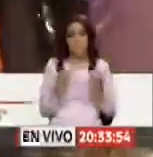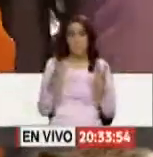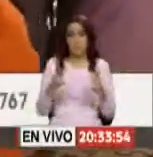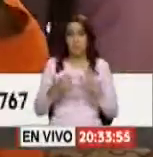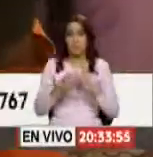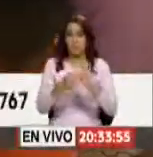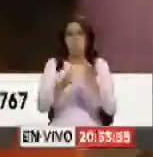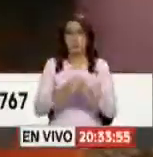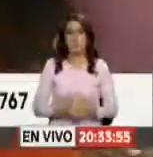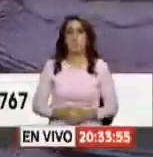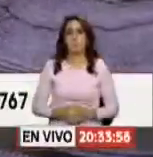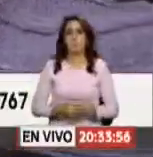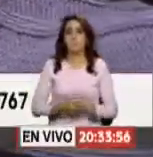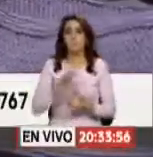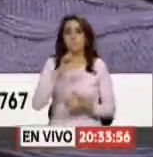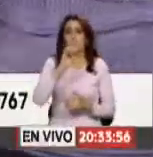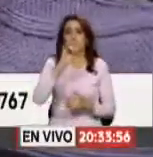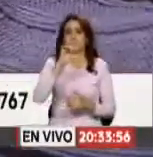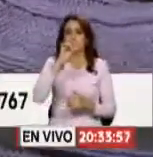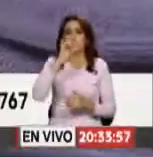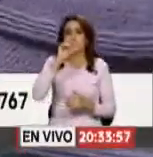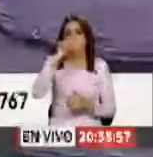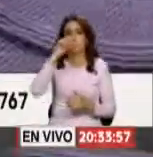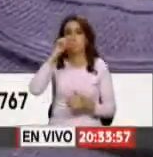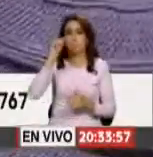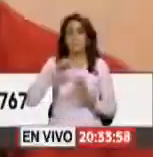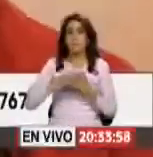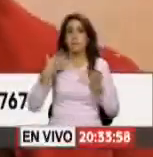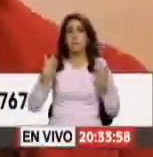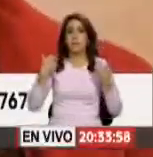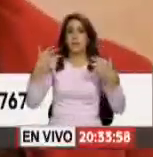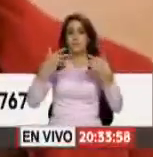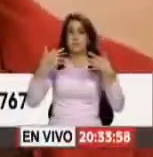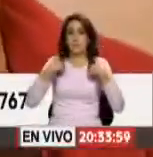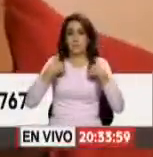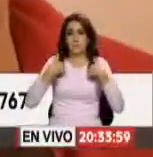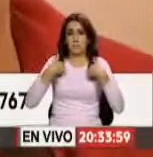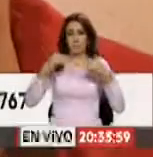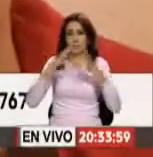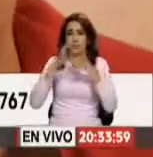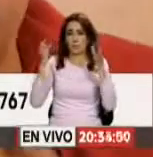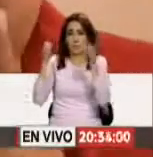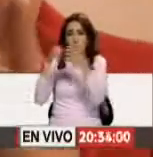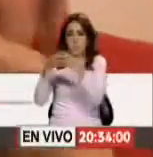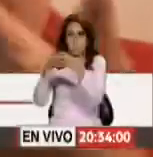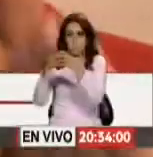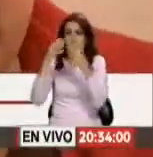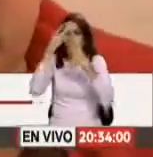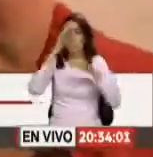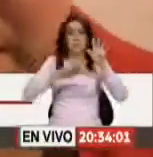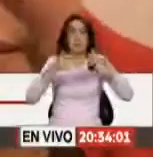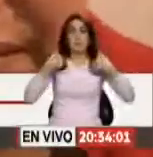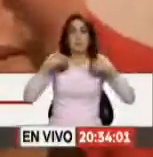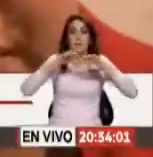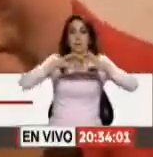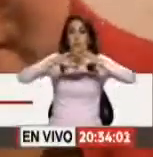peor escenario, Liliana teme que sus hijos sean separados. Yo quiero que críen todos mis hijos juntos y